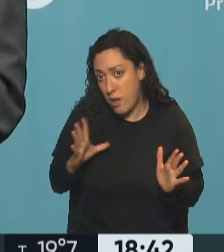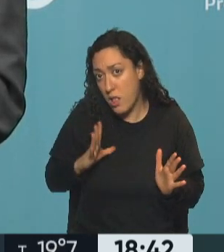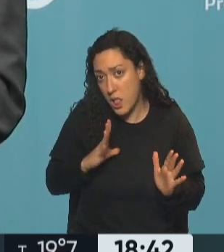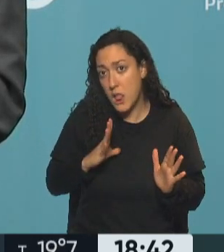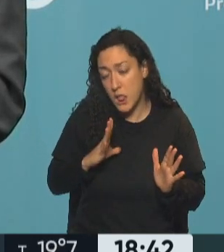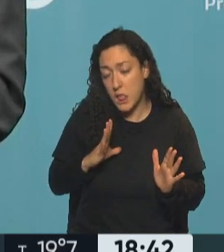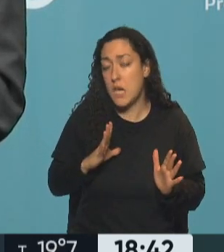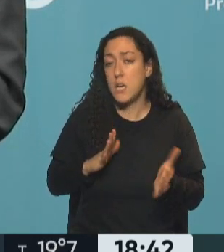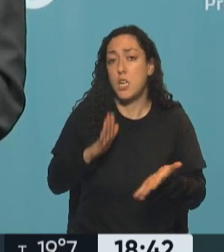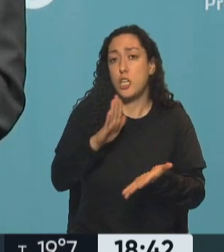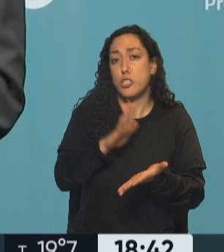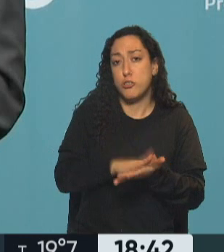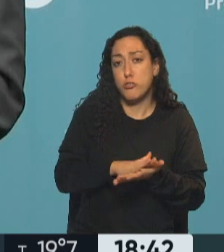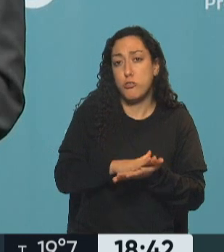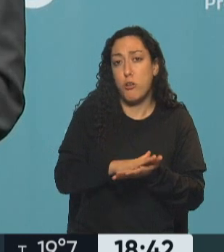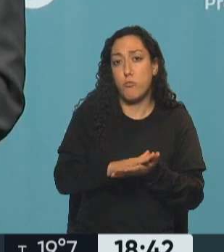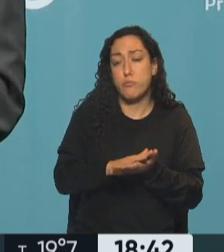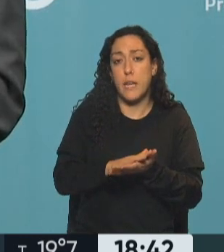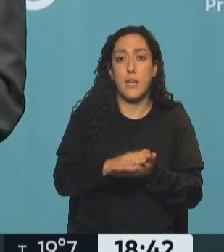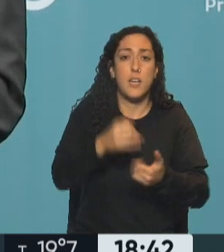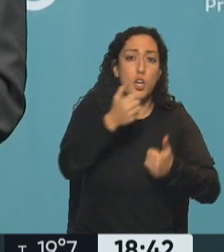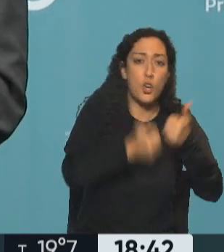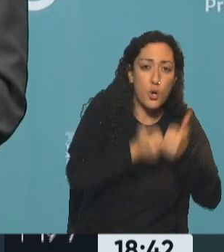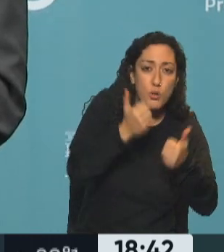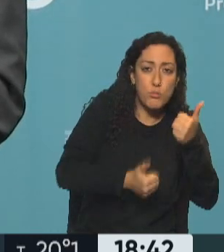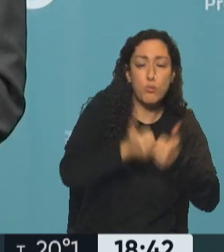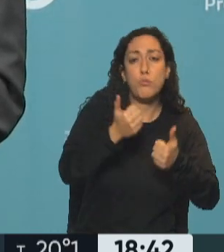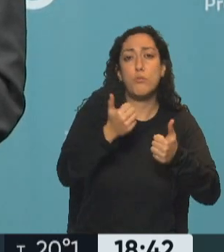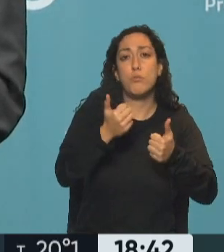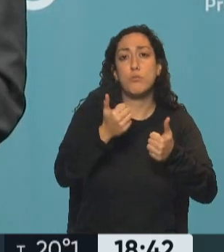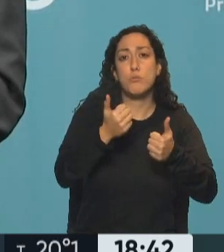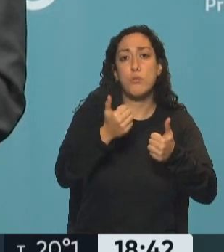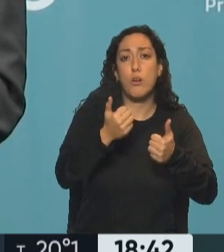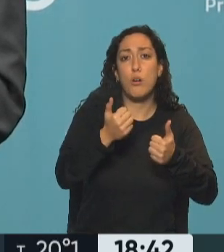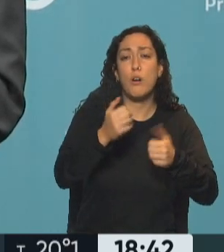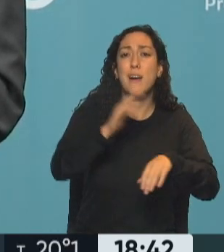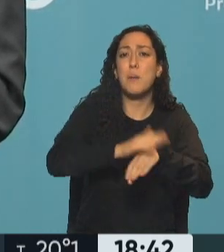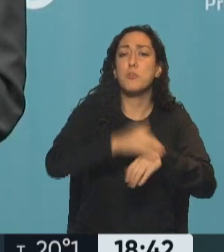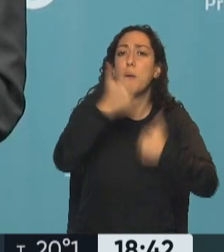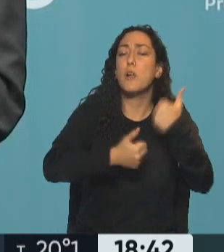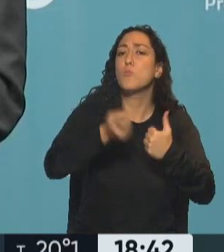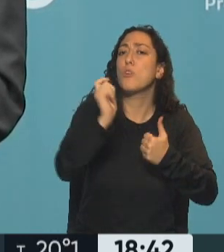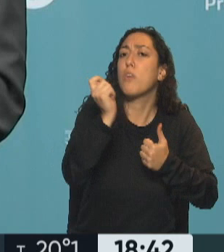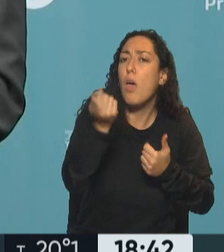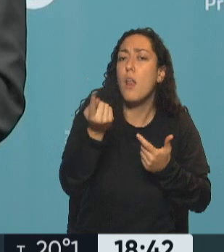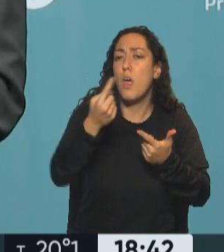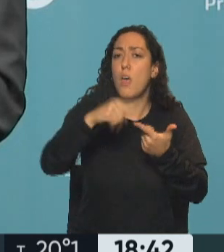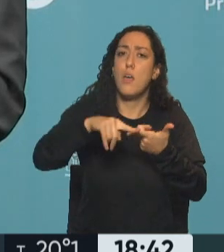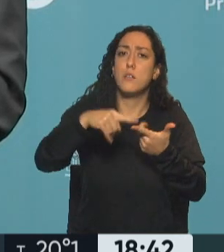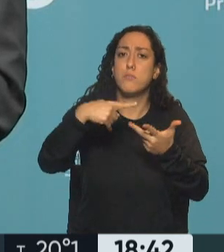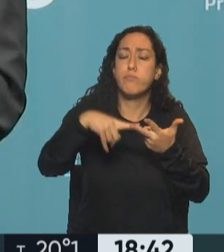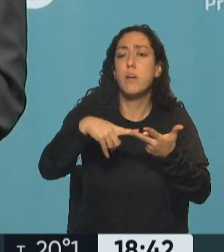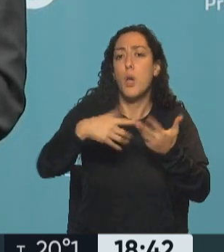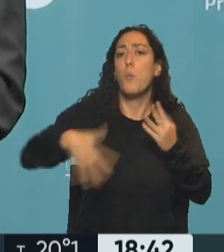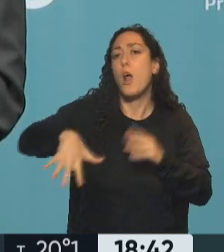al concurso que se está llevando adelante, al quien está conduciendo ese concurso, por lo cual en ese marco seguramente se